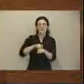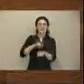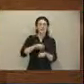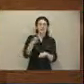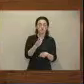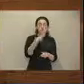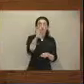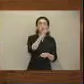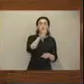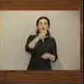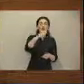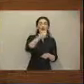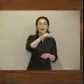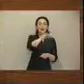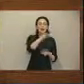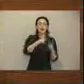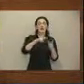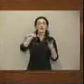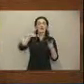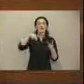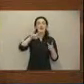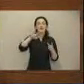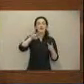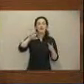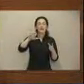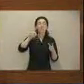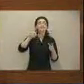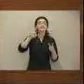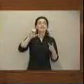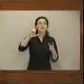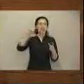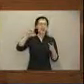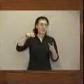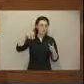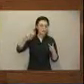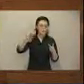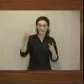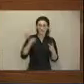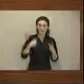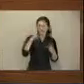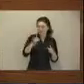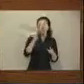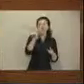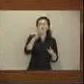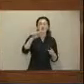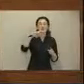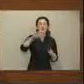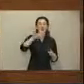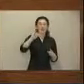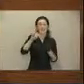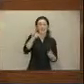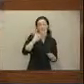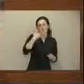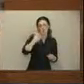García González y don Enrique Serrano. Estoy seguro que ustedes les conocen, sobre todo a don José García, que yo creo que es una